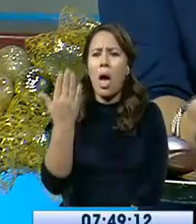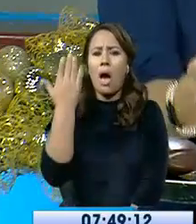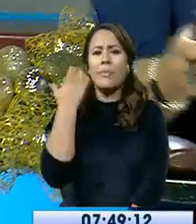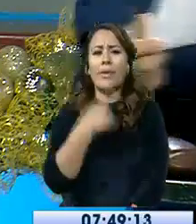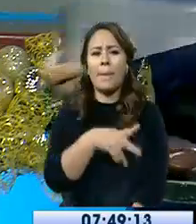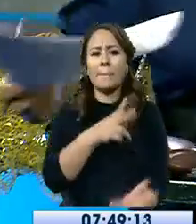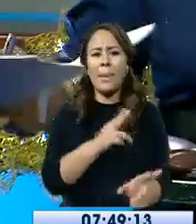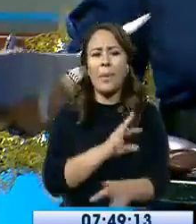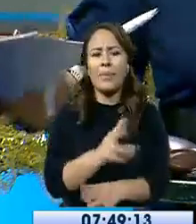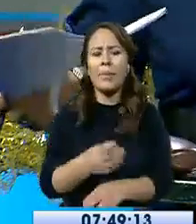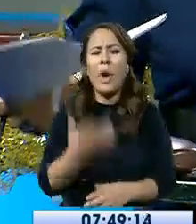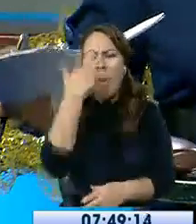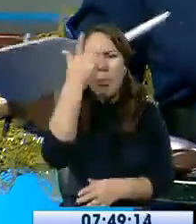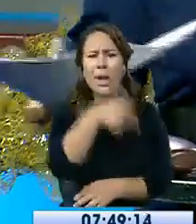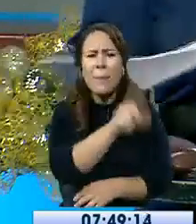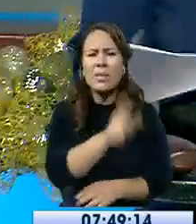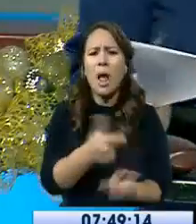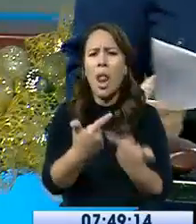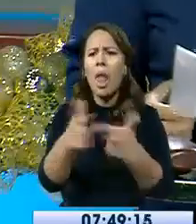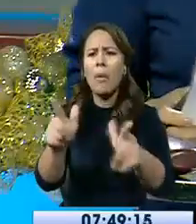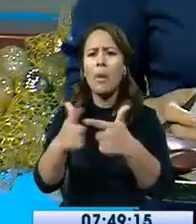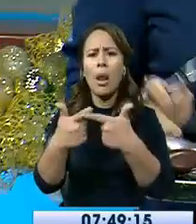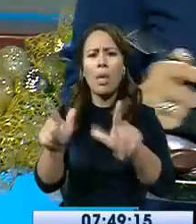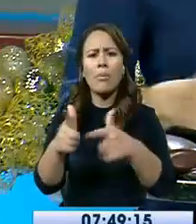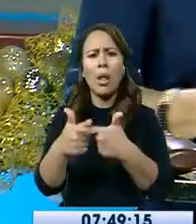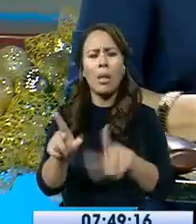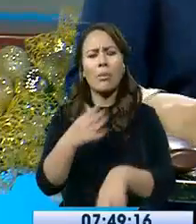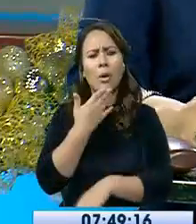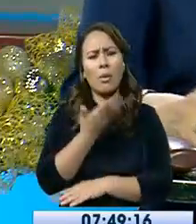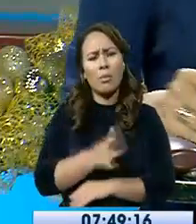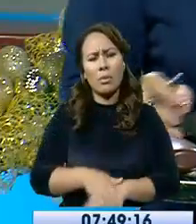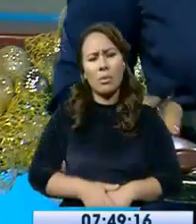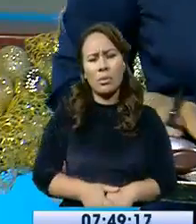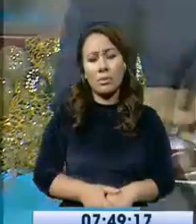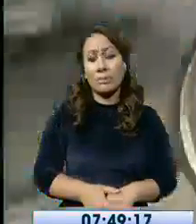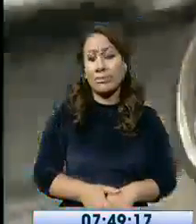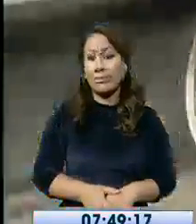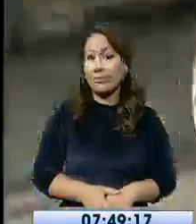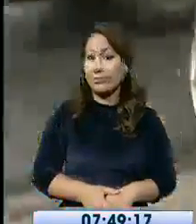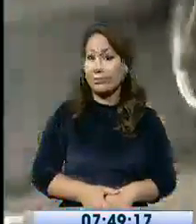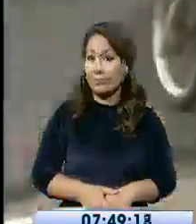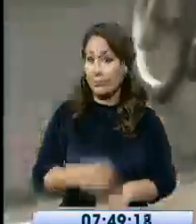delito. ¿Qué hace a libre este hombre? Veamos la nota.